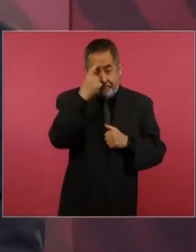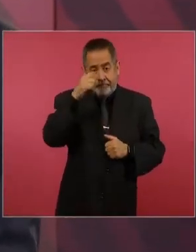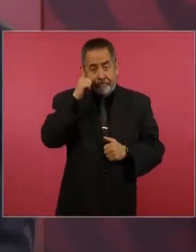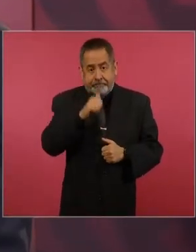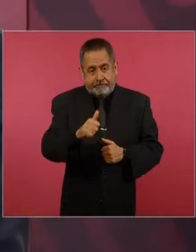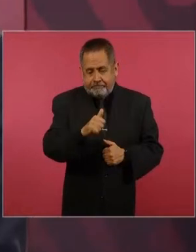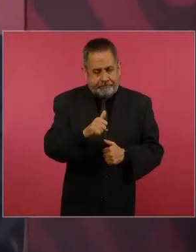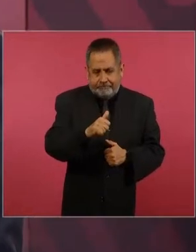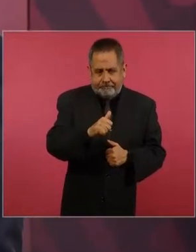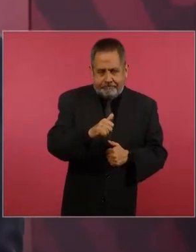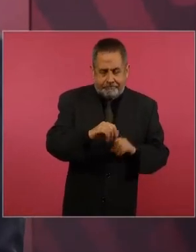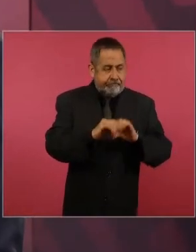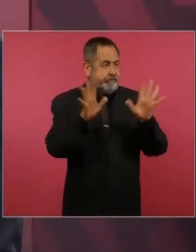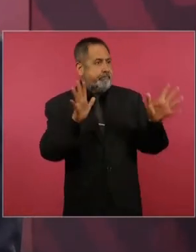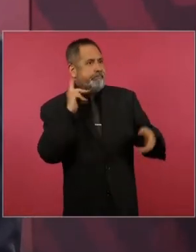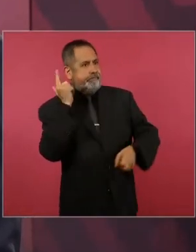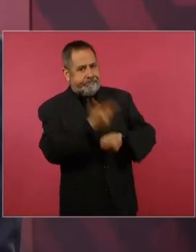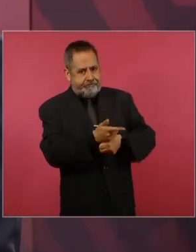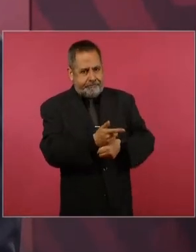Pero nadie sabía